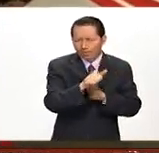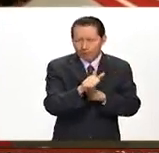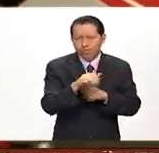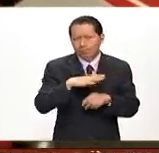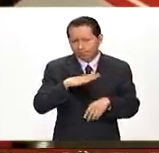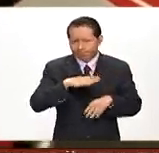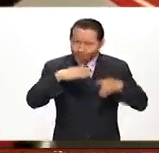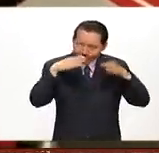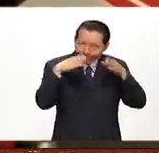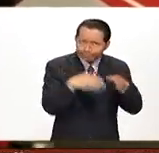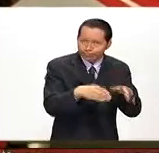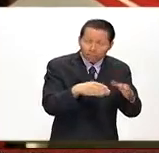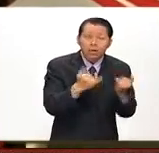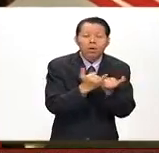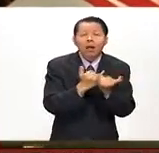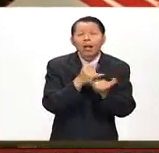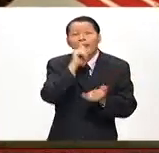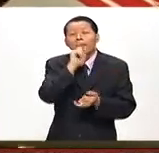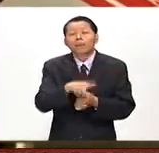supuesto, el inminente